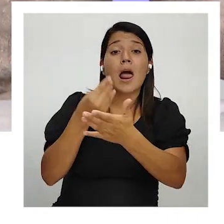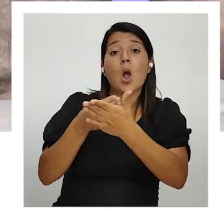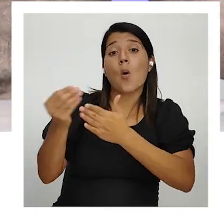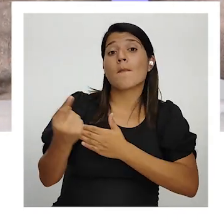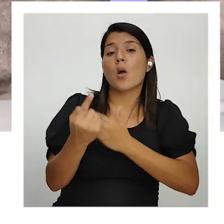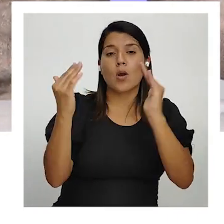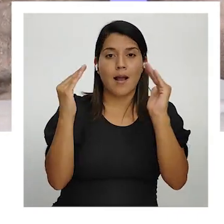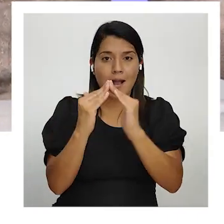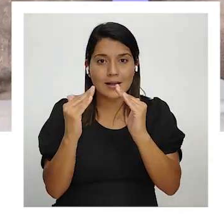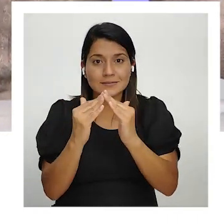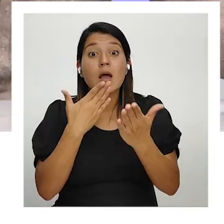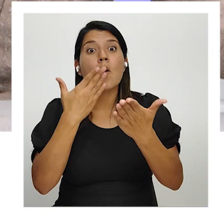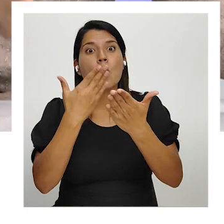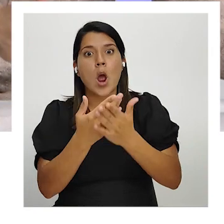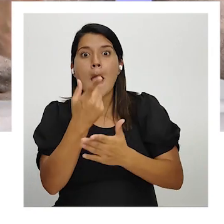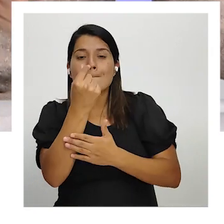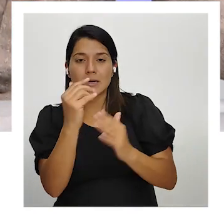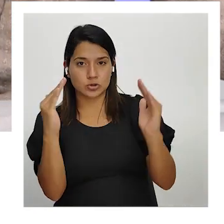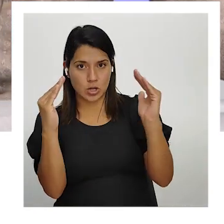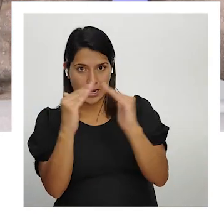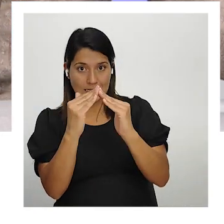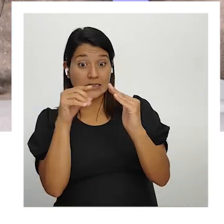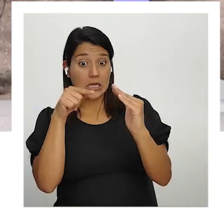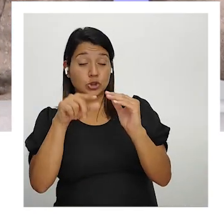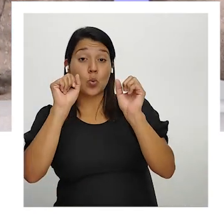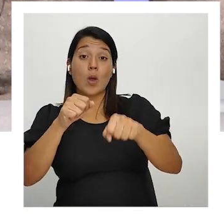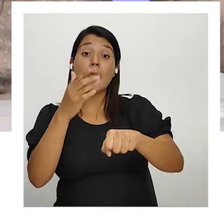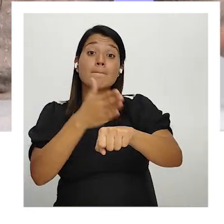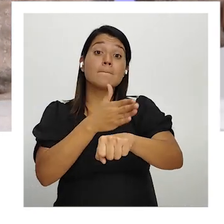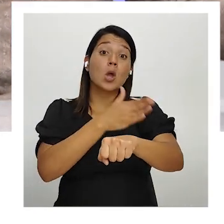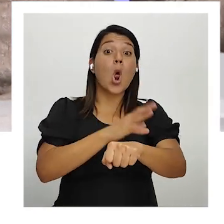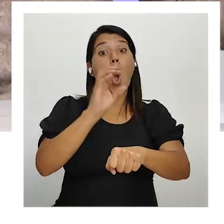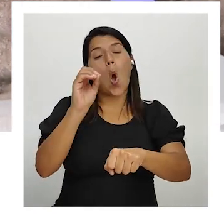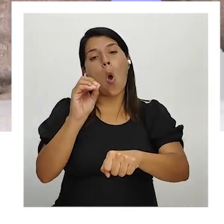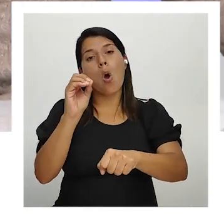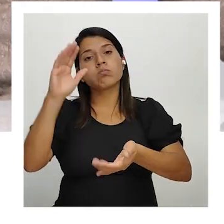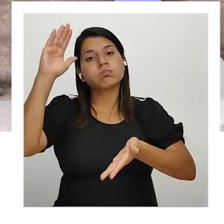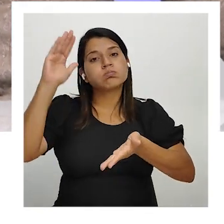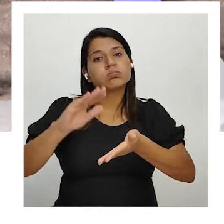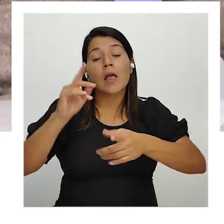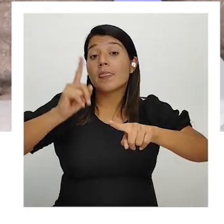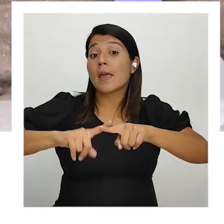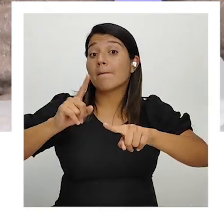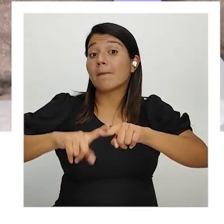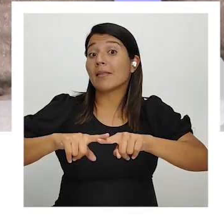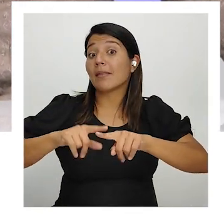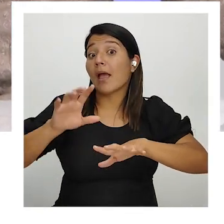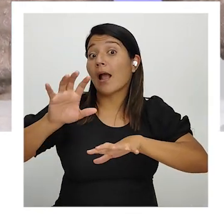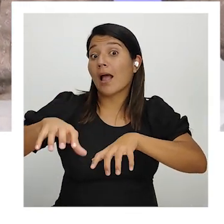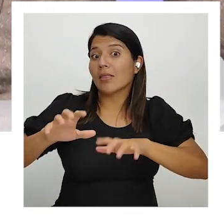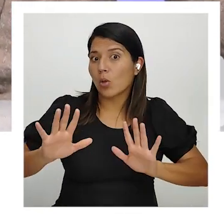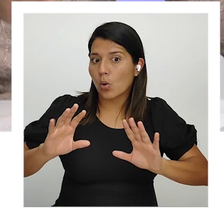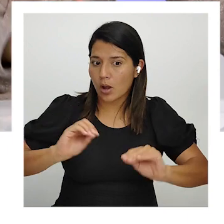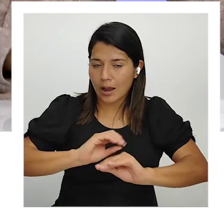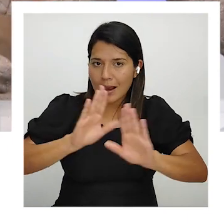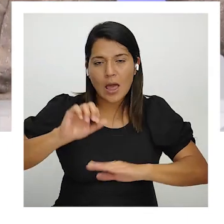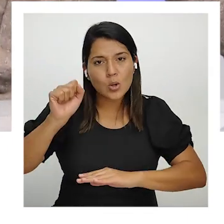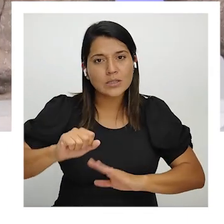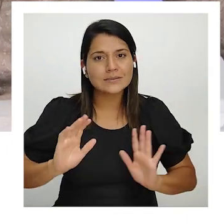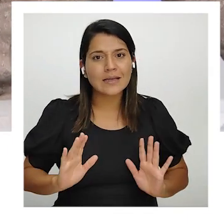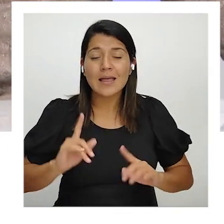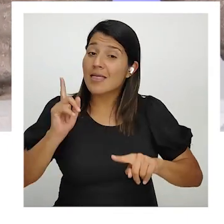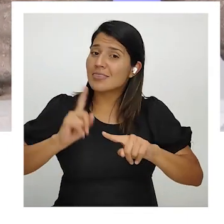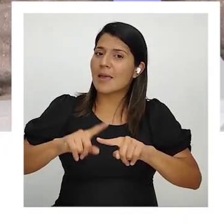el valor de una casa puede mejorar o puede empeorar dependiendo de cómo esté el cantón, claro que sí. Dependiendo de cómo sean los